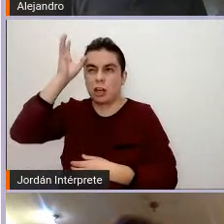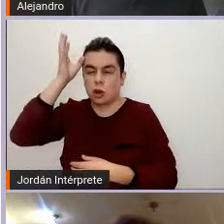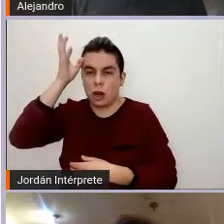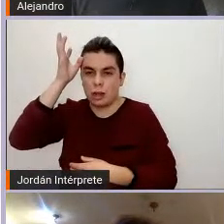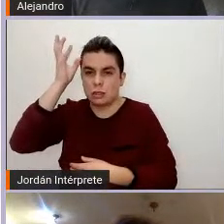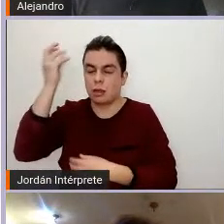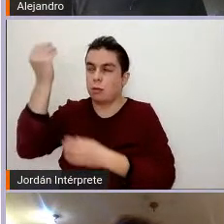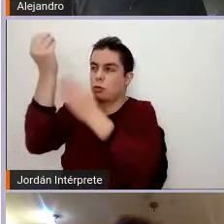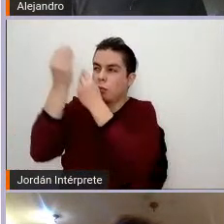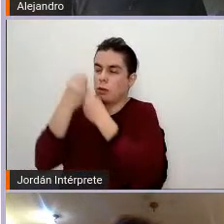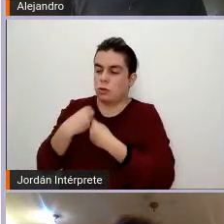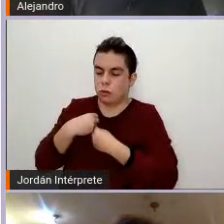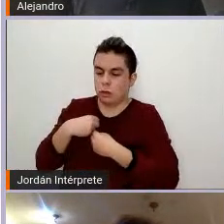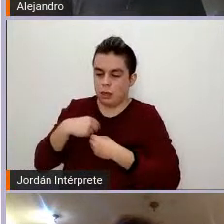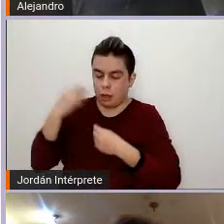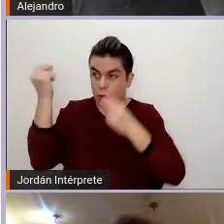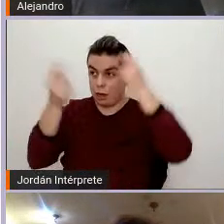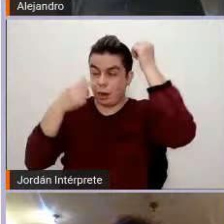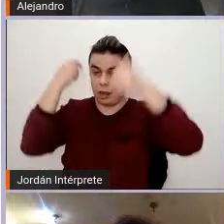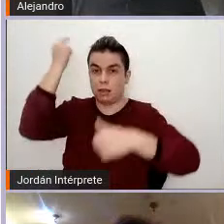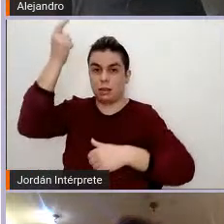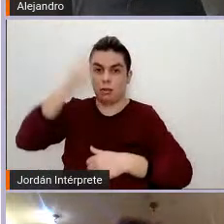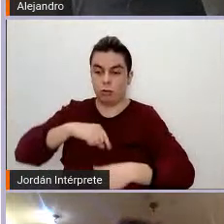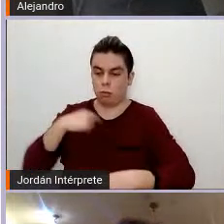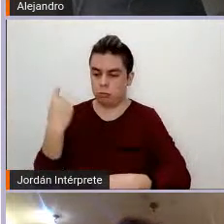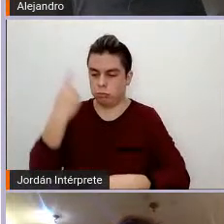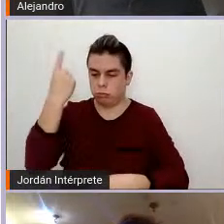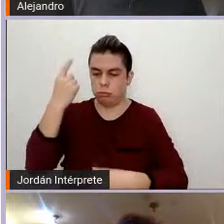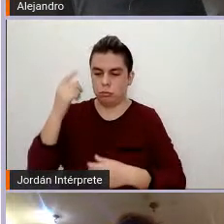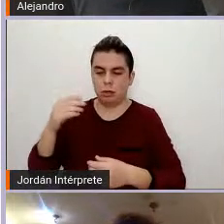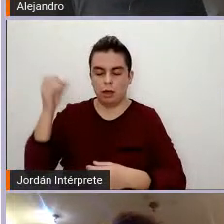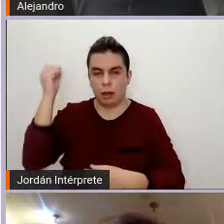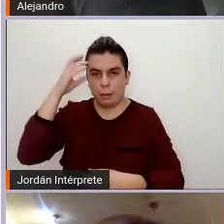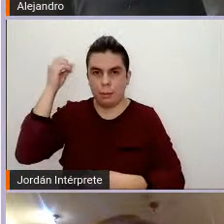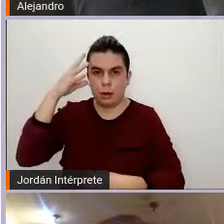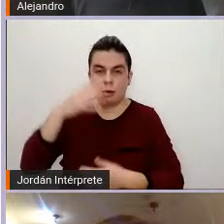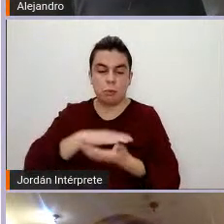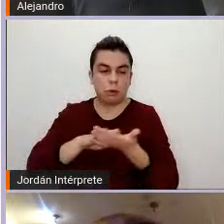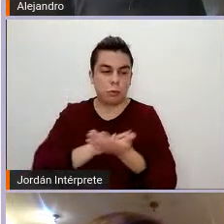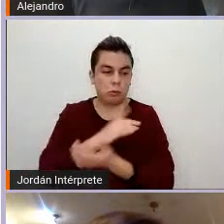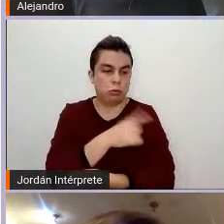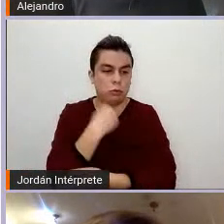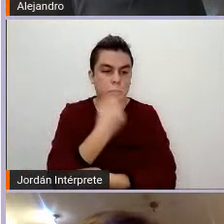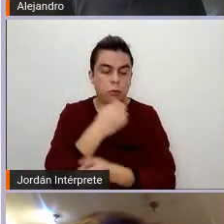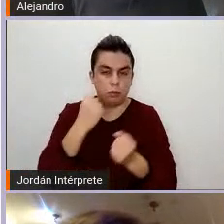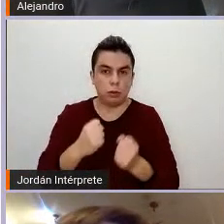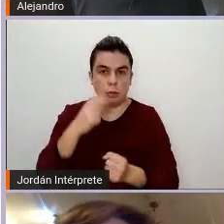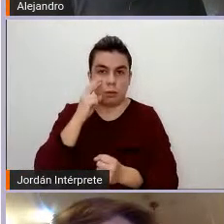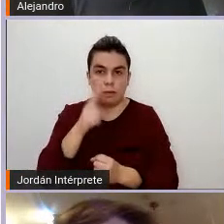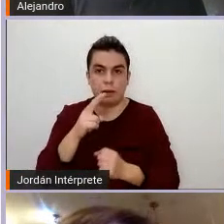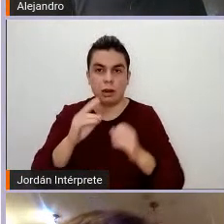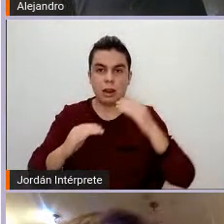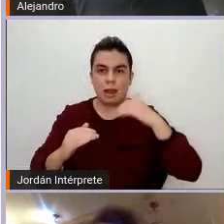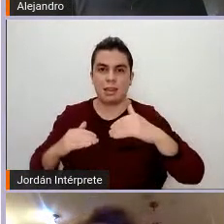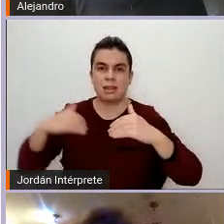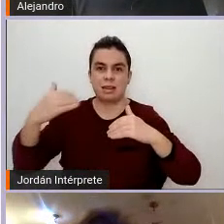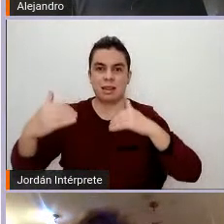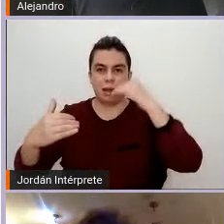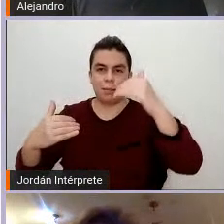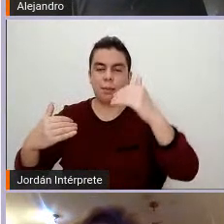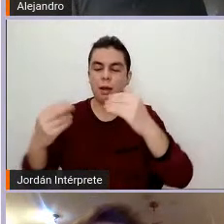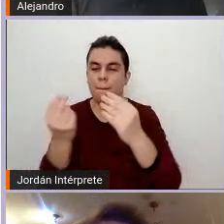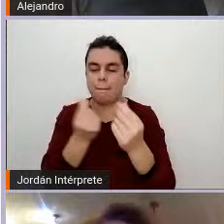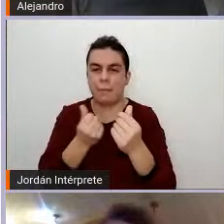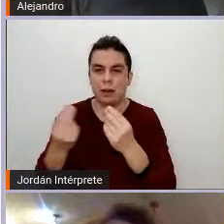creativo de autoaprendizaje, porque podemos observar etapas parecidas en la producción de Nicanor y Violeta,